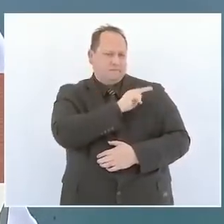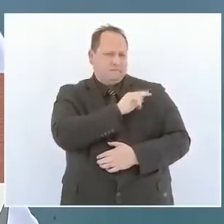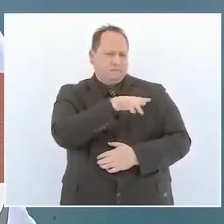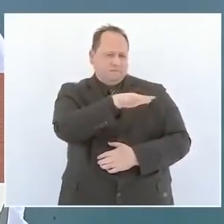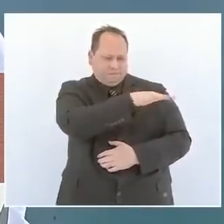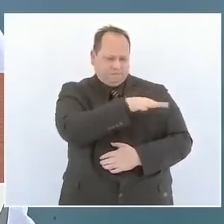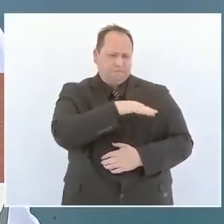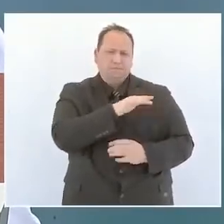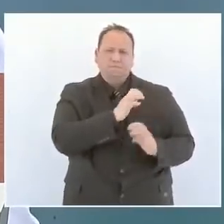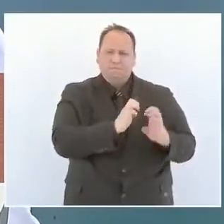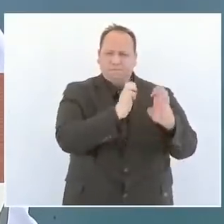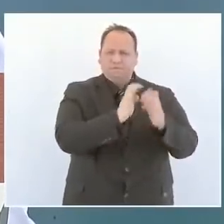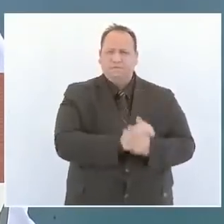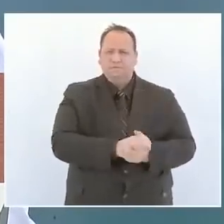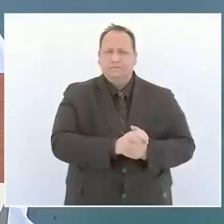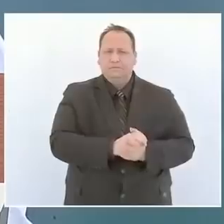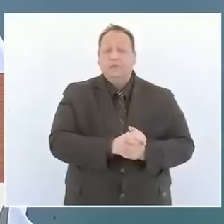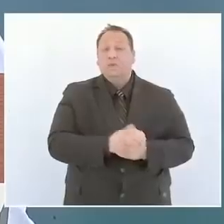Yo